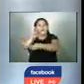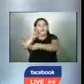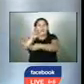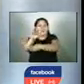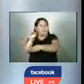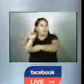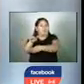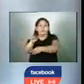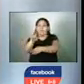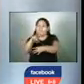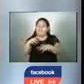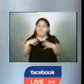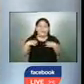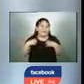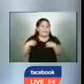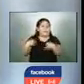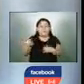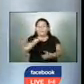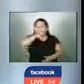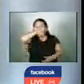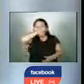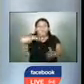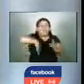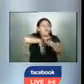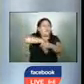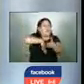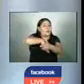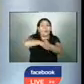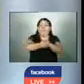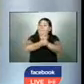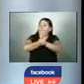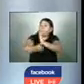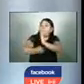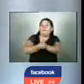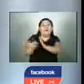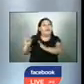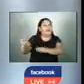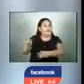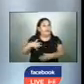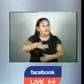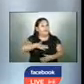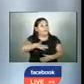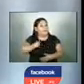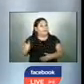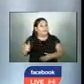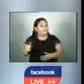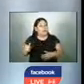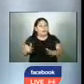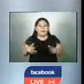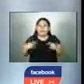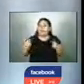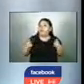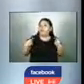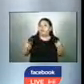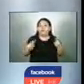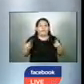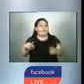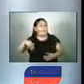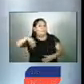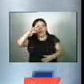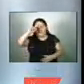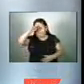su vida literalmente era jugar fútbol, era estar en el fútbol. No hacía nada más que eso.